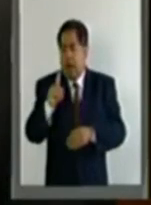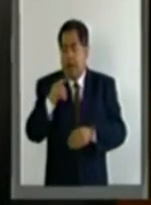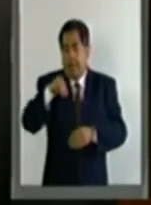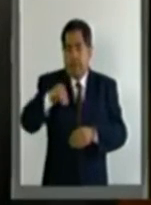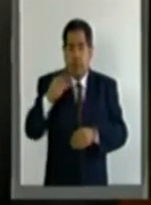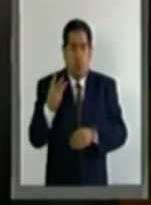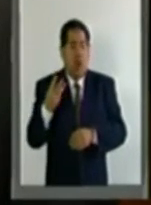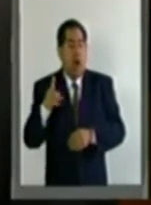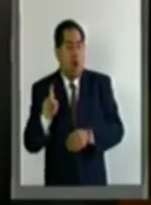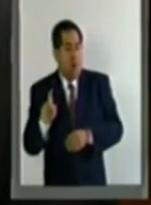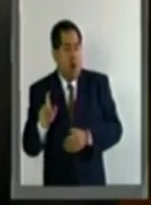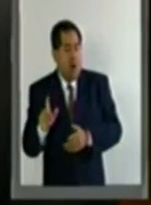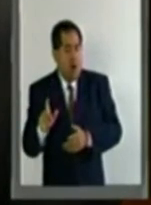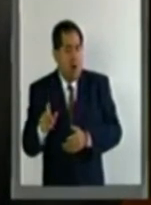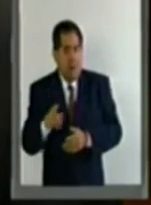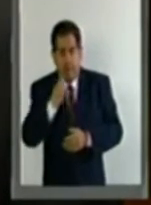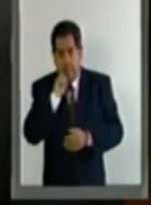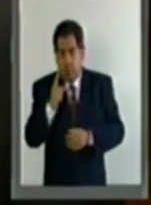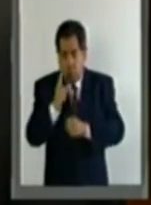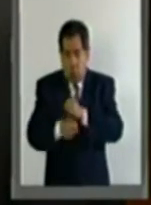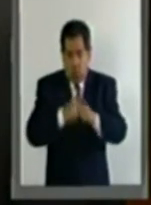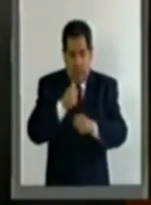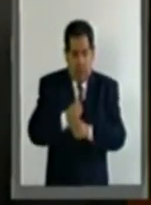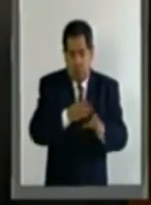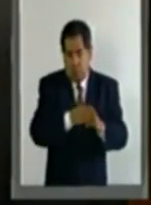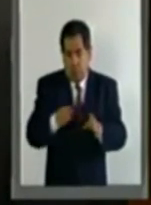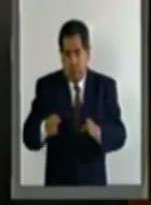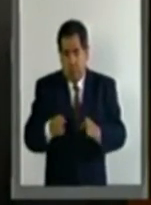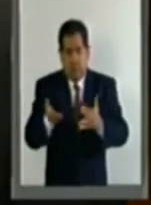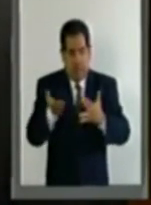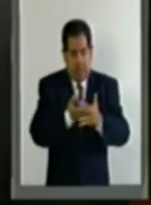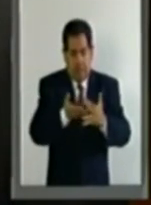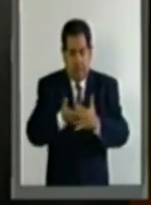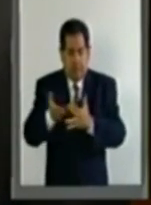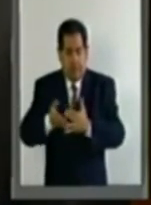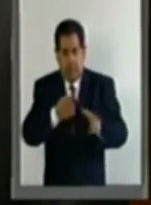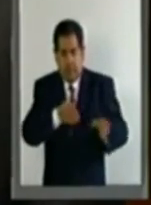cúbicos, también anuales, en ciclos de 5 años.